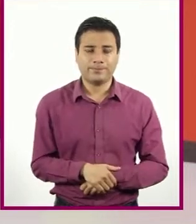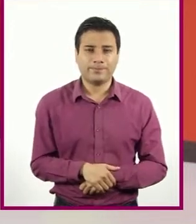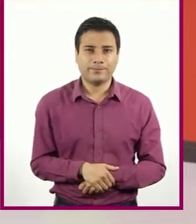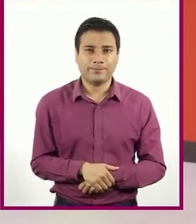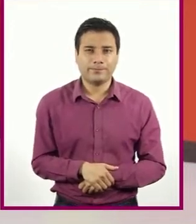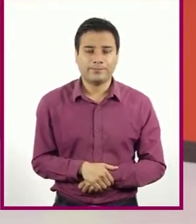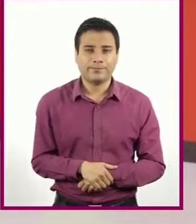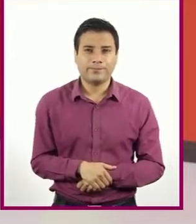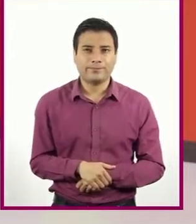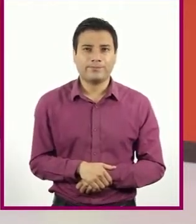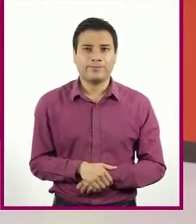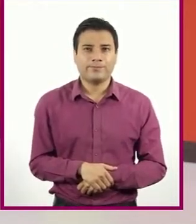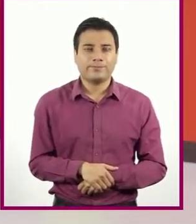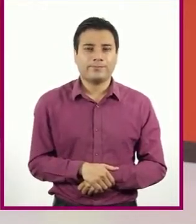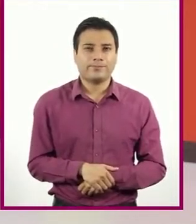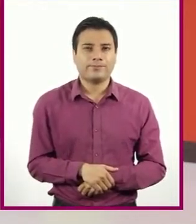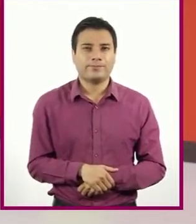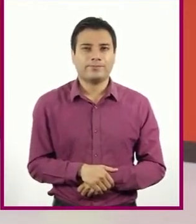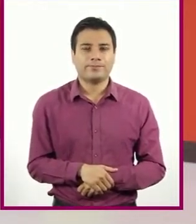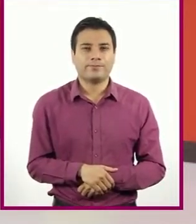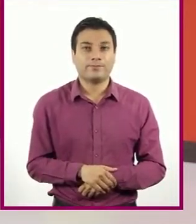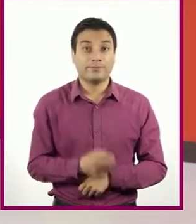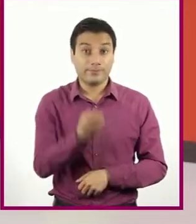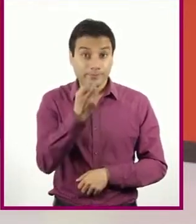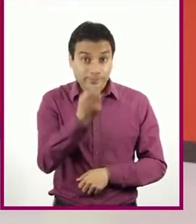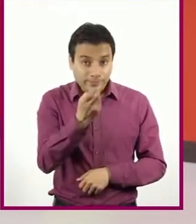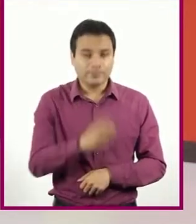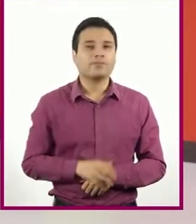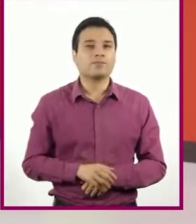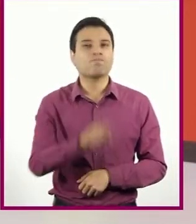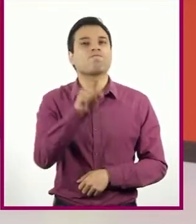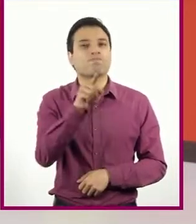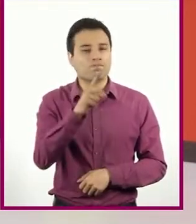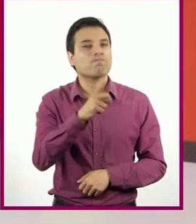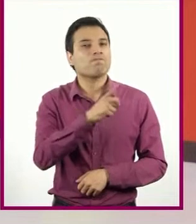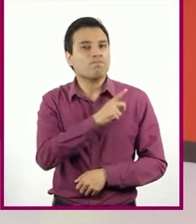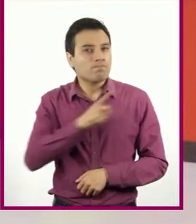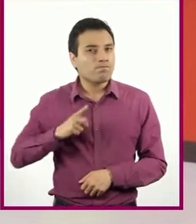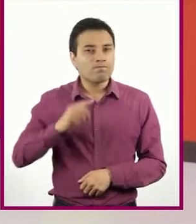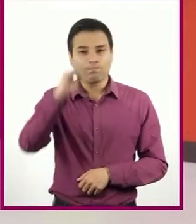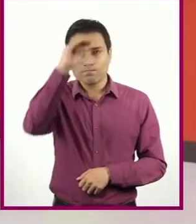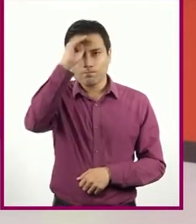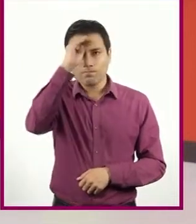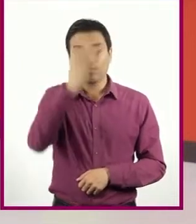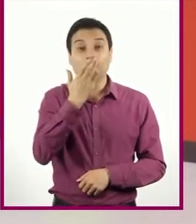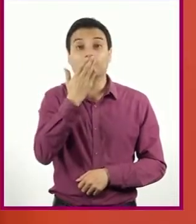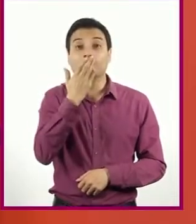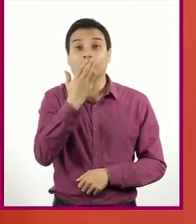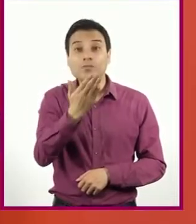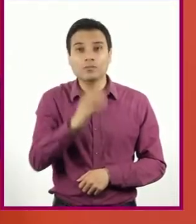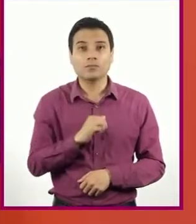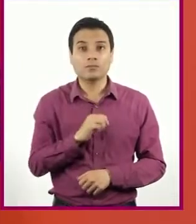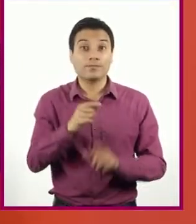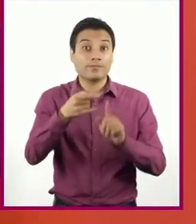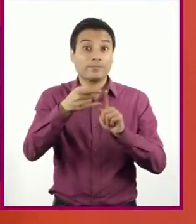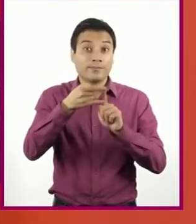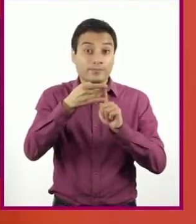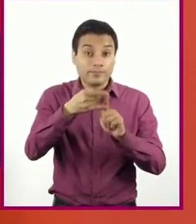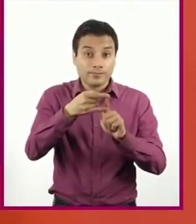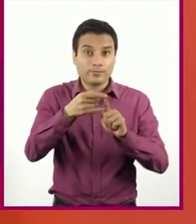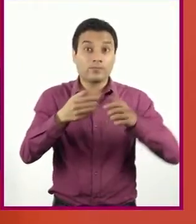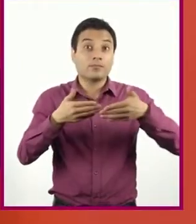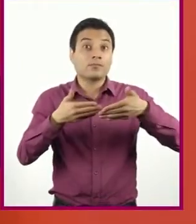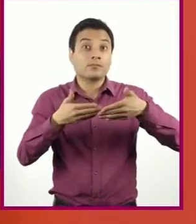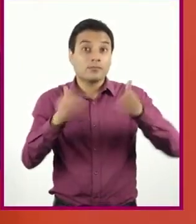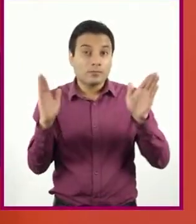Esa es una de las primeras acciones que tenemos que considerar. ¿En qué momento utilizaremos viñetas